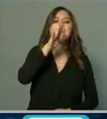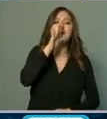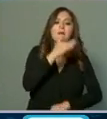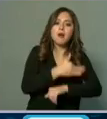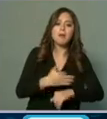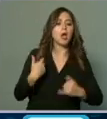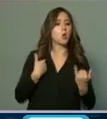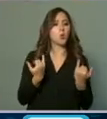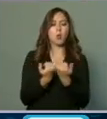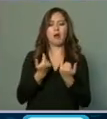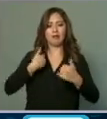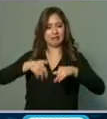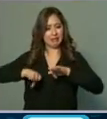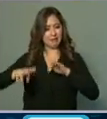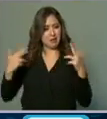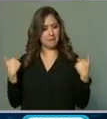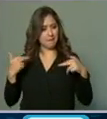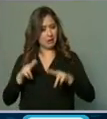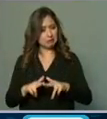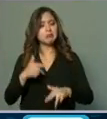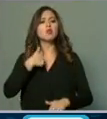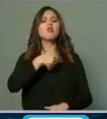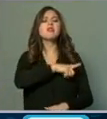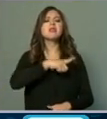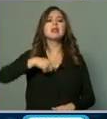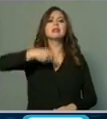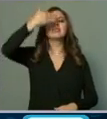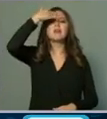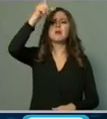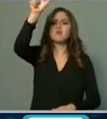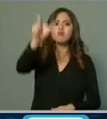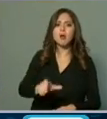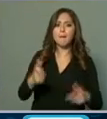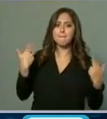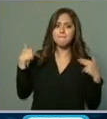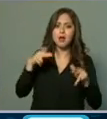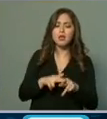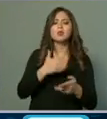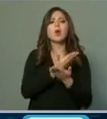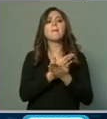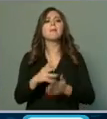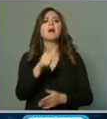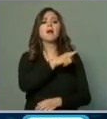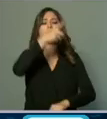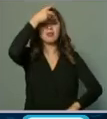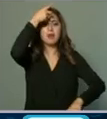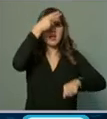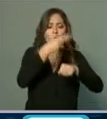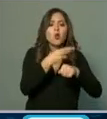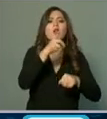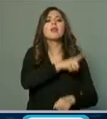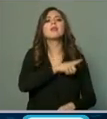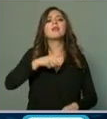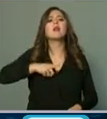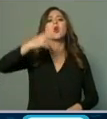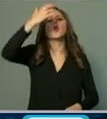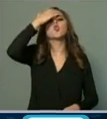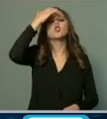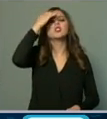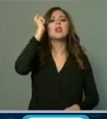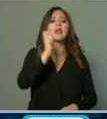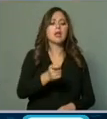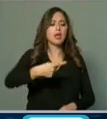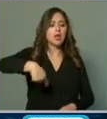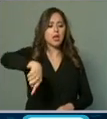de familia, claro, tenemos que conocer al maestro, tenemos que conocer al director, tenemos que conocer a los amigos de mi hijo que está dentro del